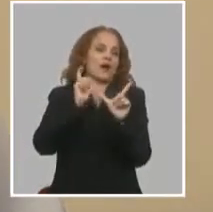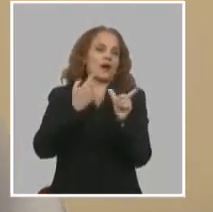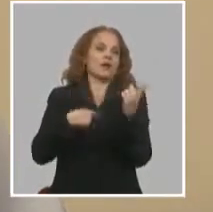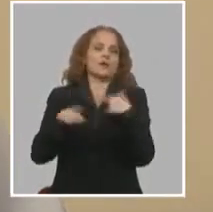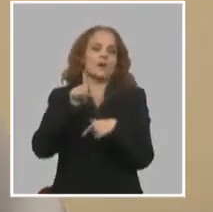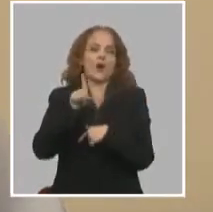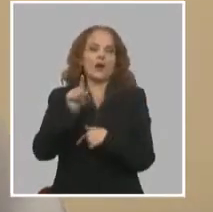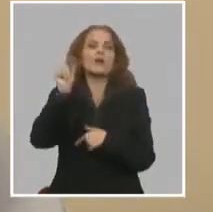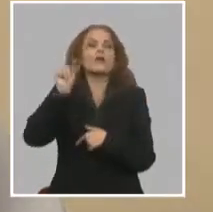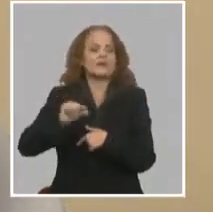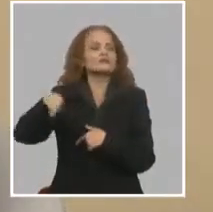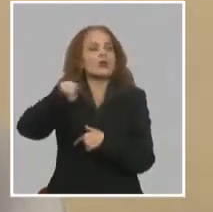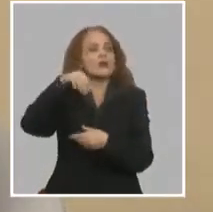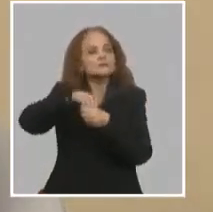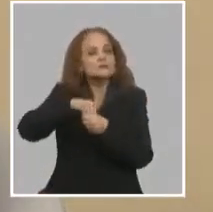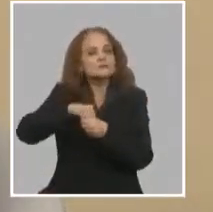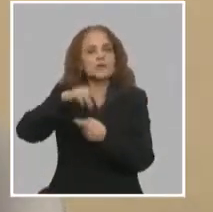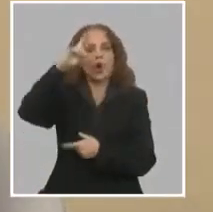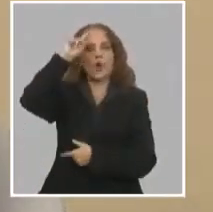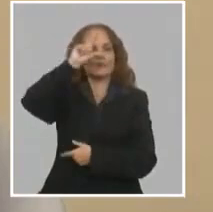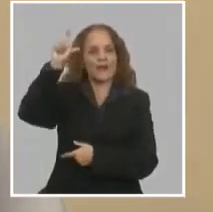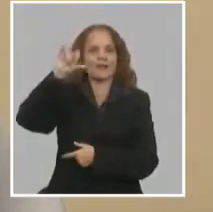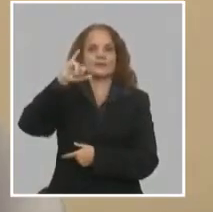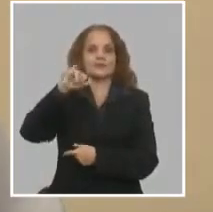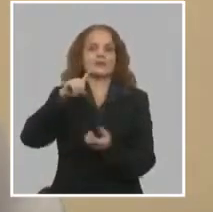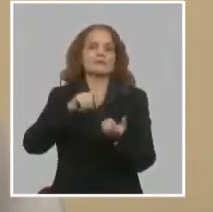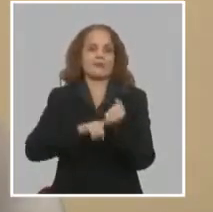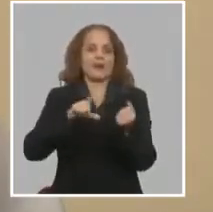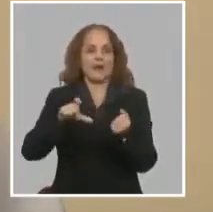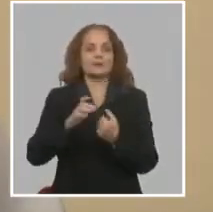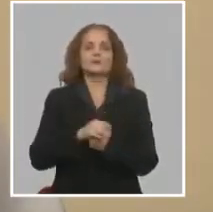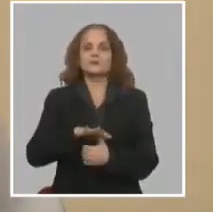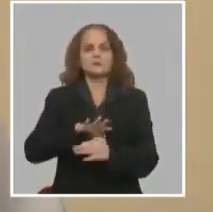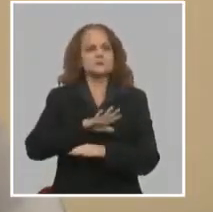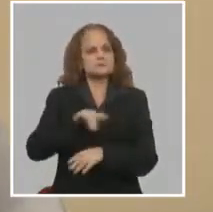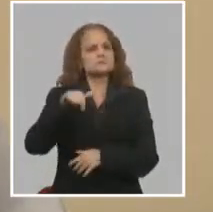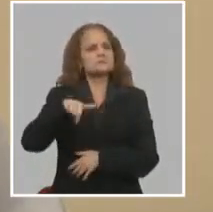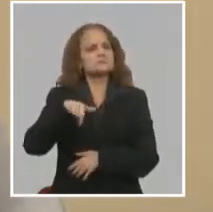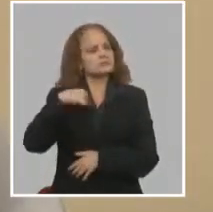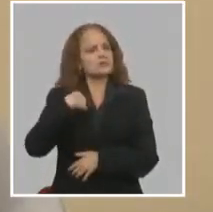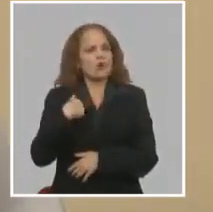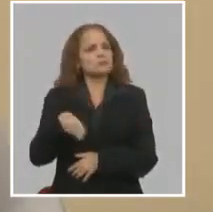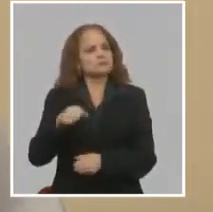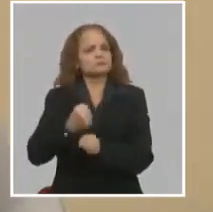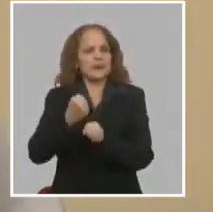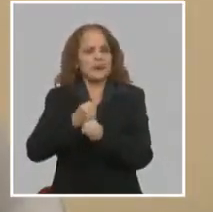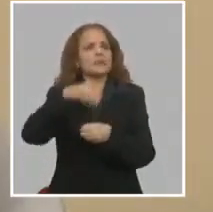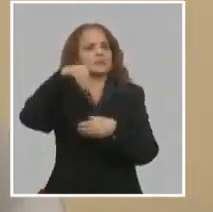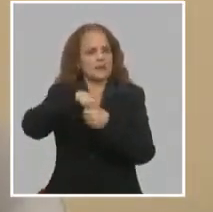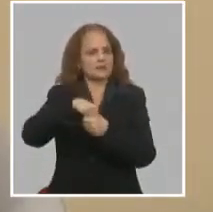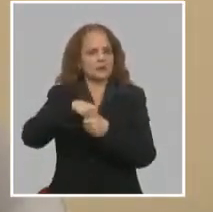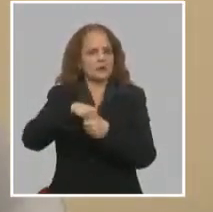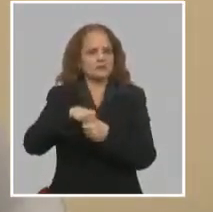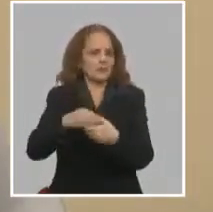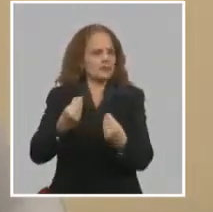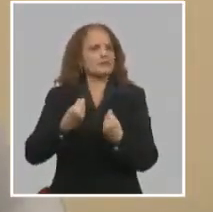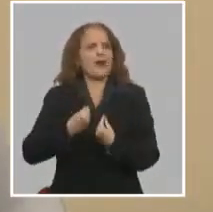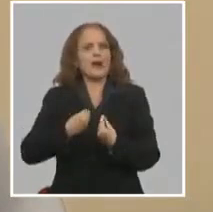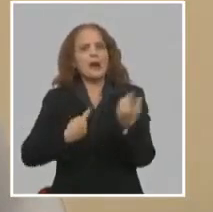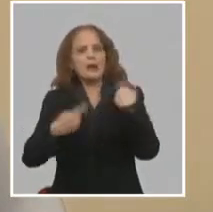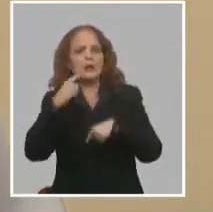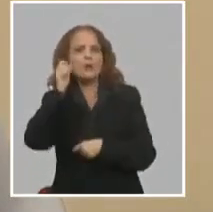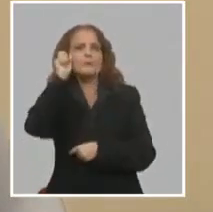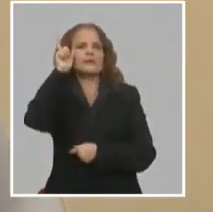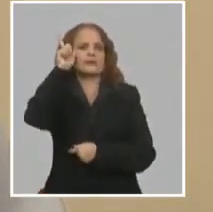trabajar desde como epidemióloga ya en este centro, en medio de esta epidemia, ha sido una